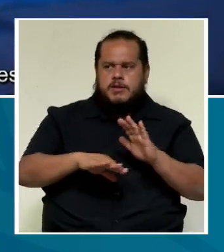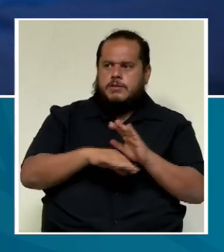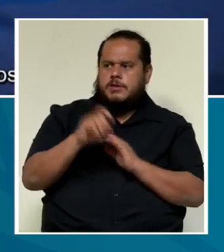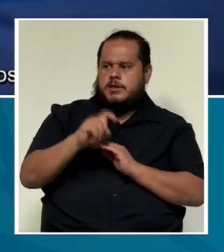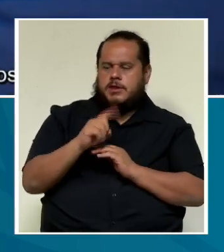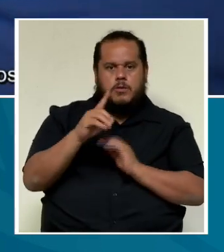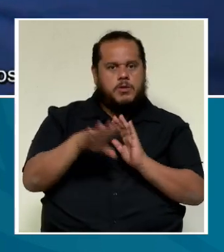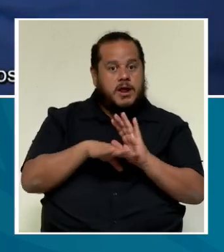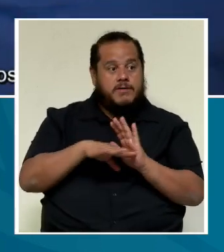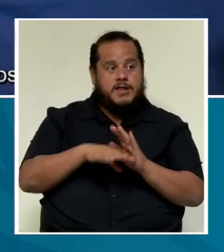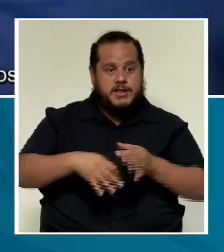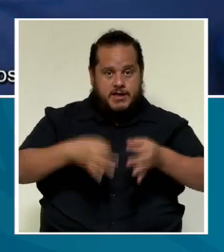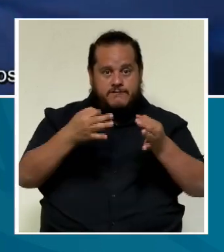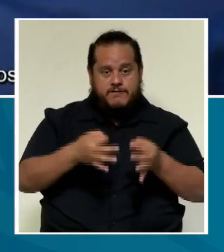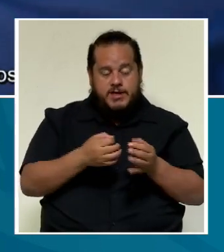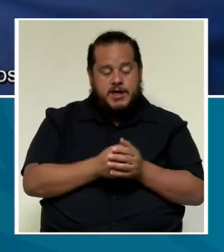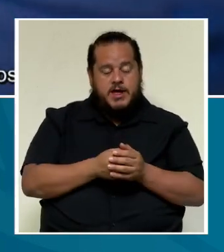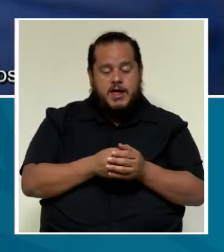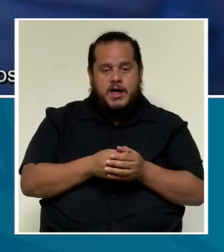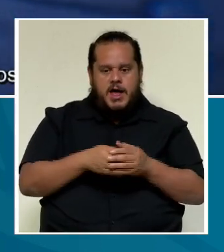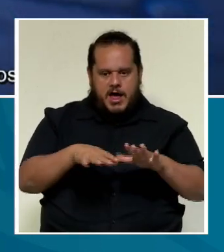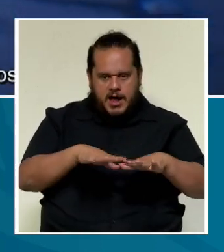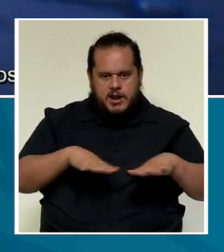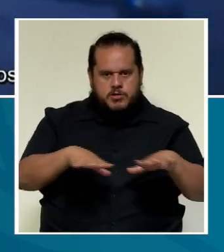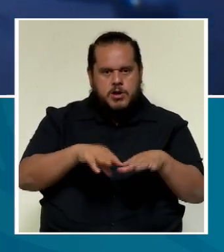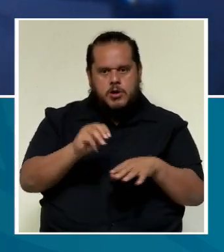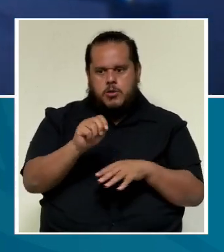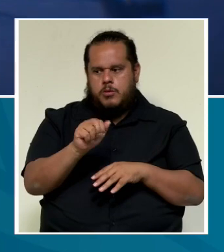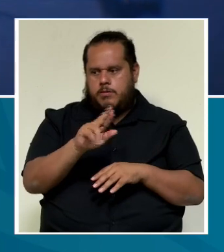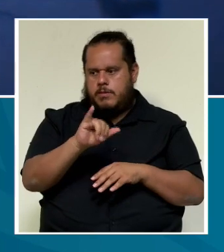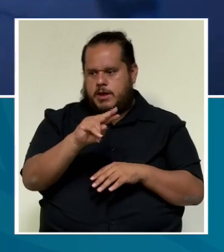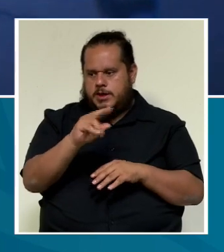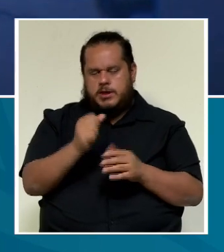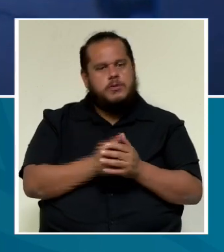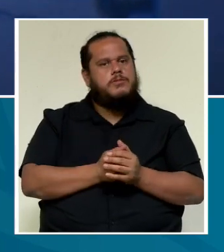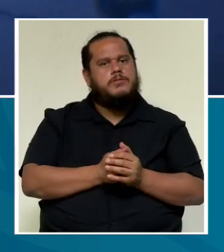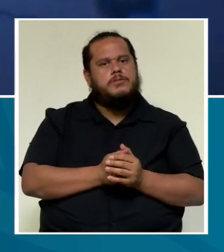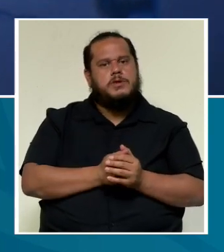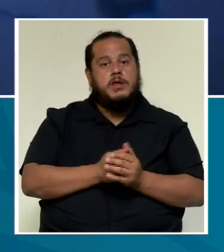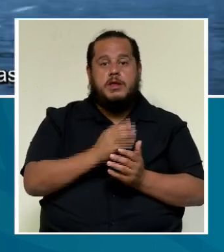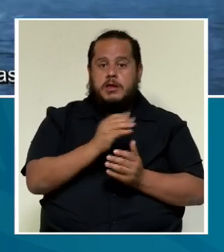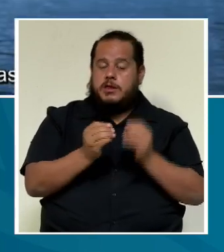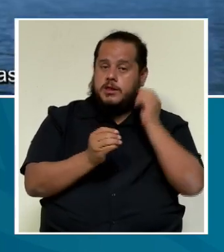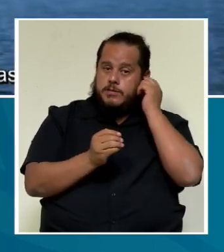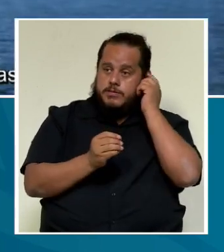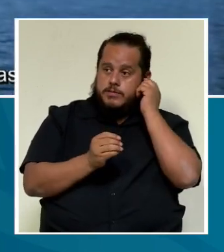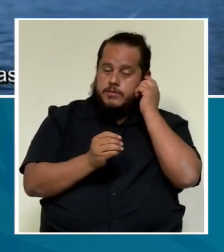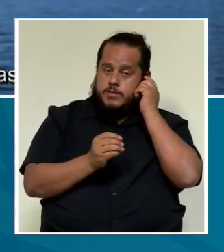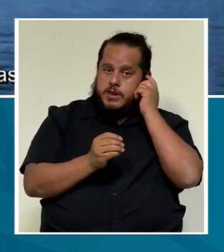una base fija al suelo marino, al fondo marino, al lecho marino, y el aerogenerador